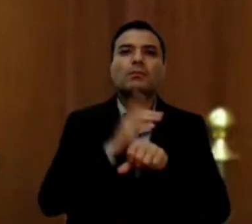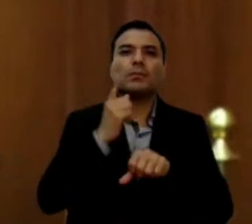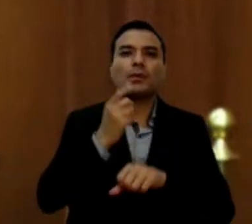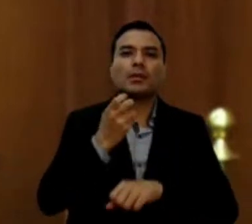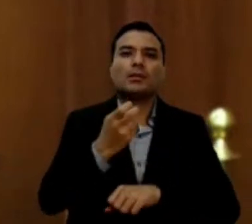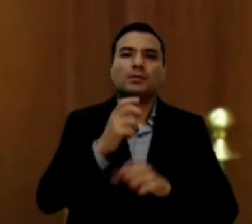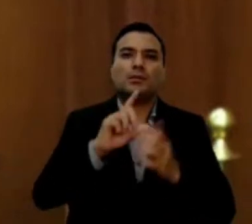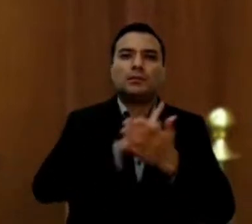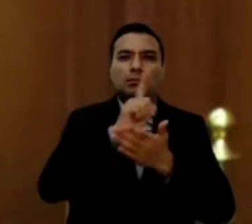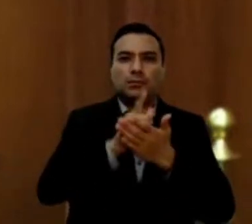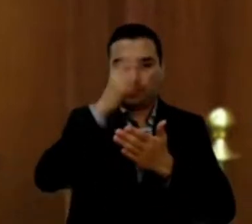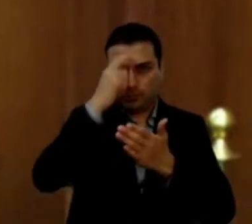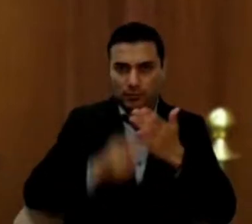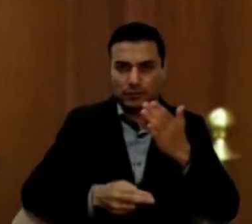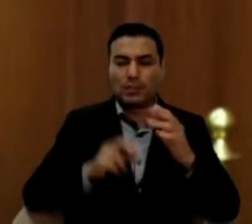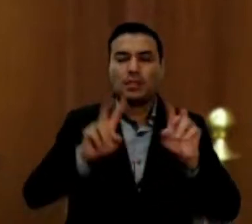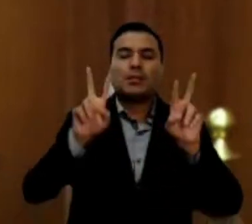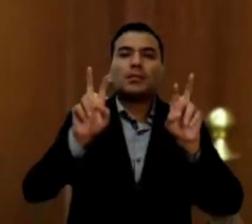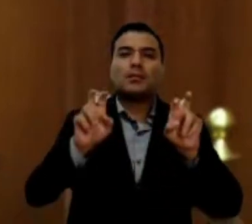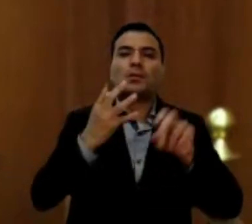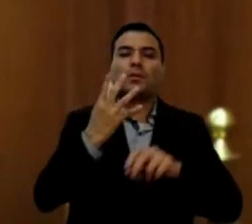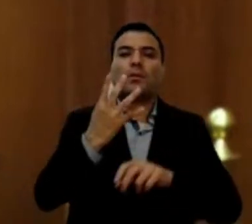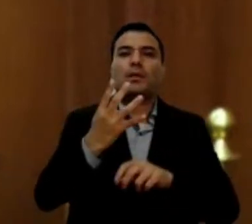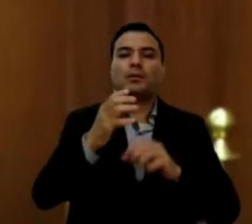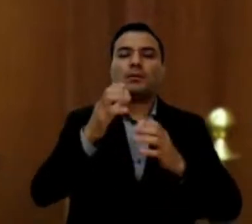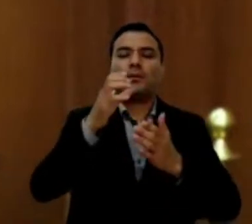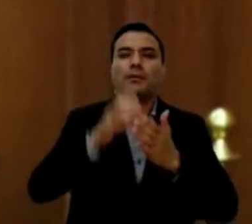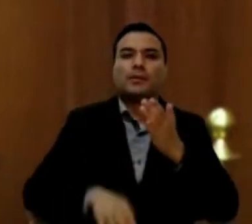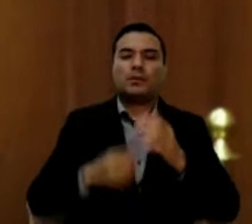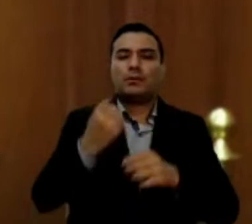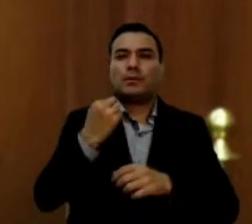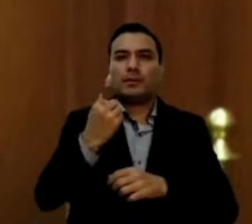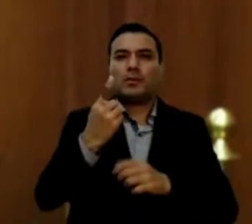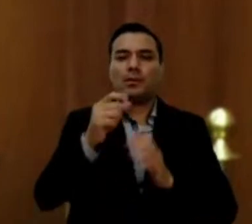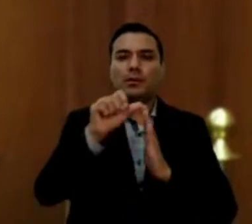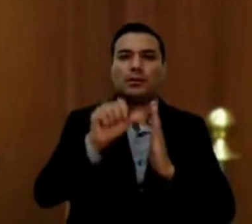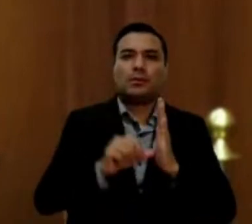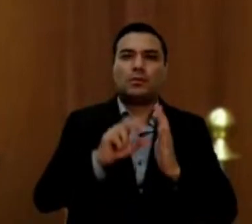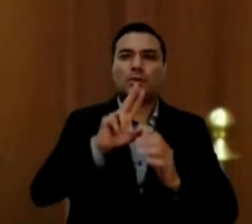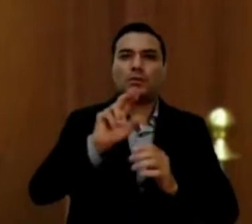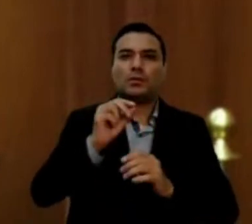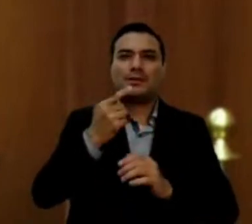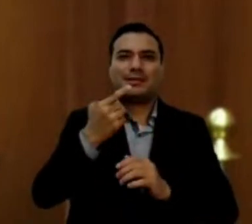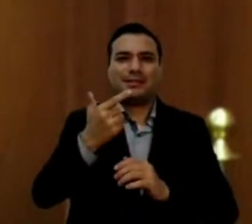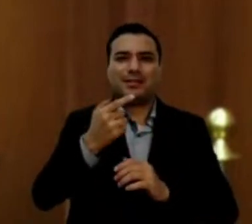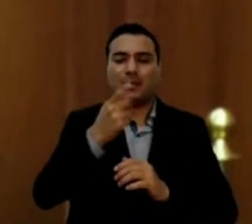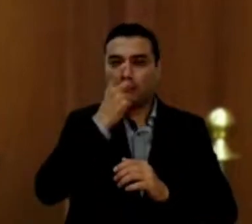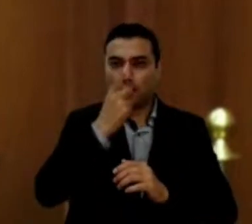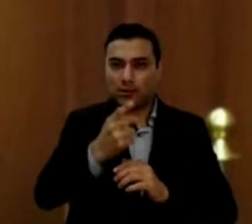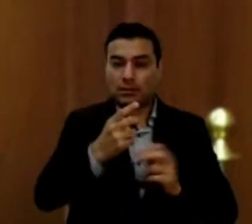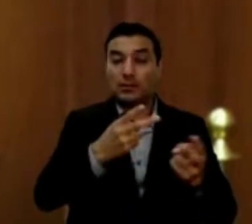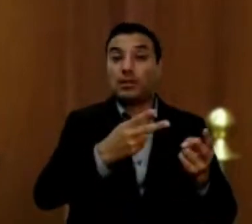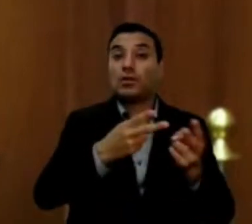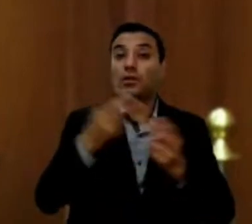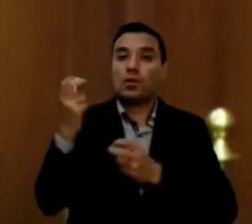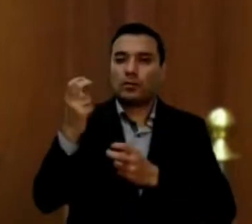en el título cuarto, capítulo primero, artículo 287, que describe el delito de robo y textualmente